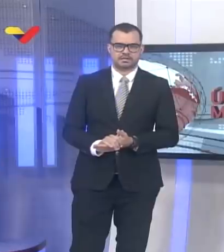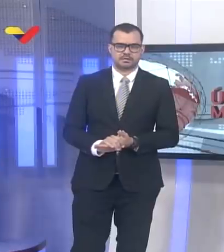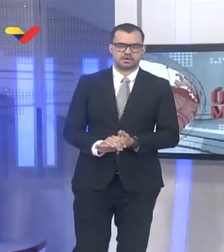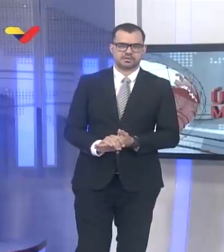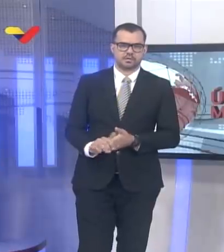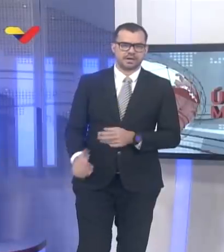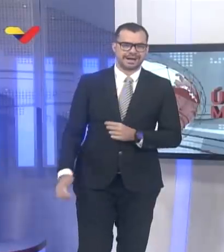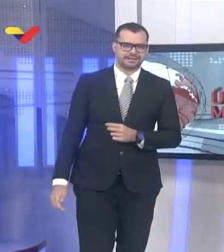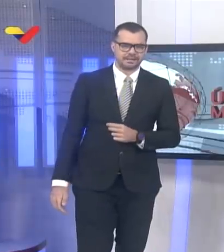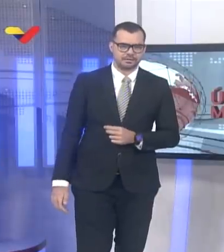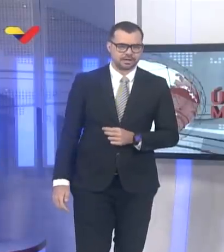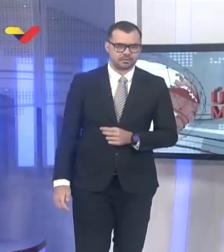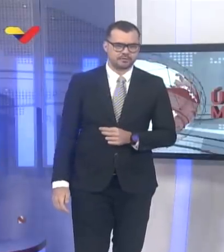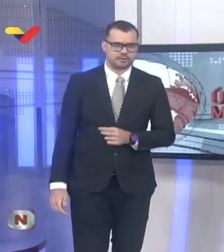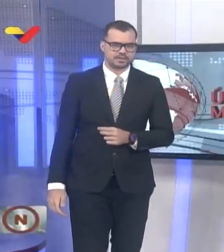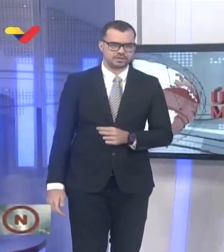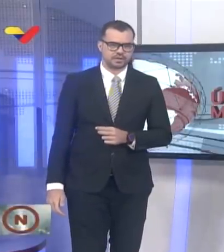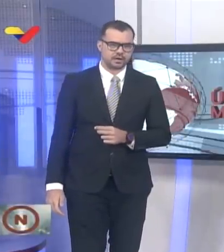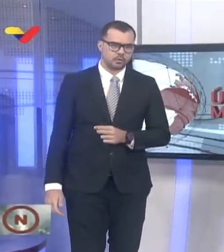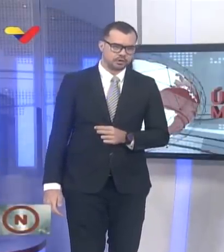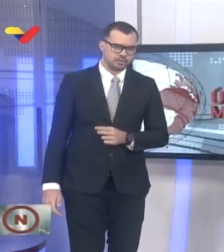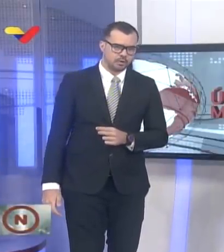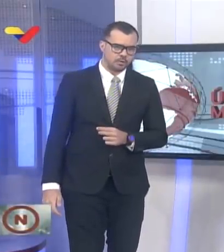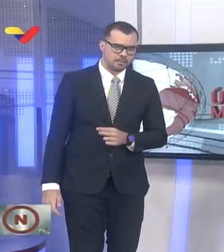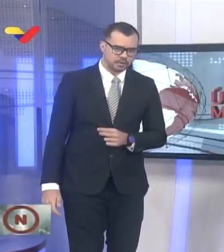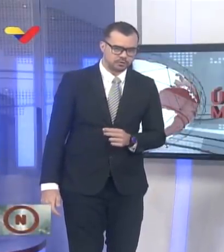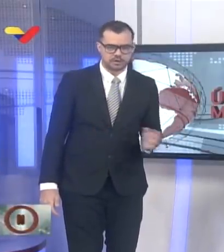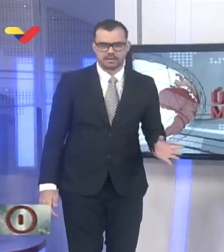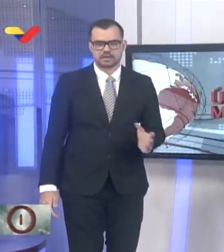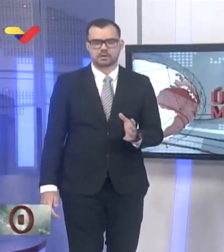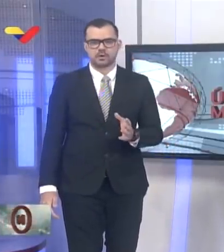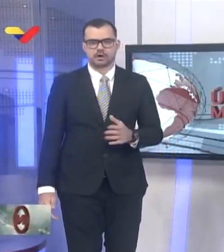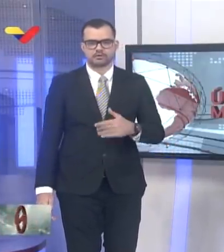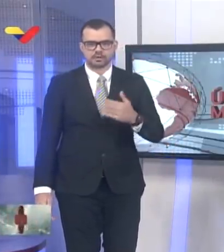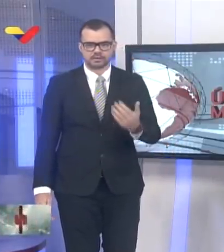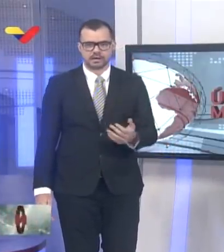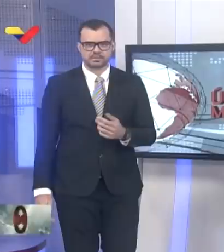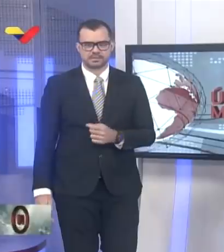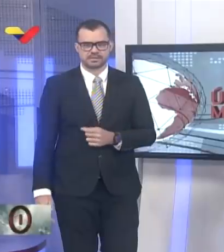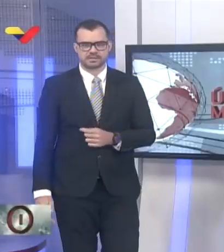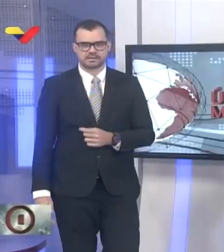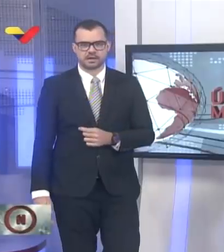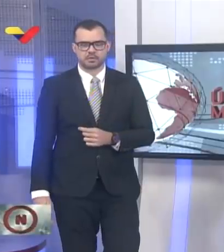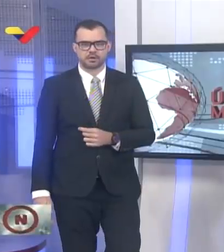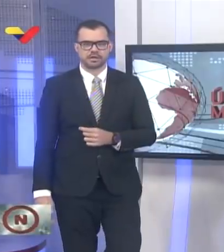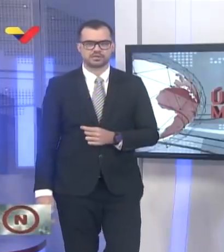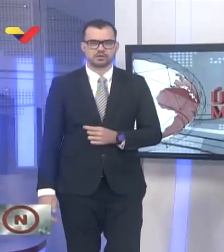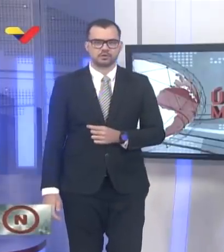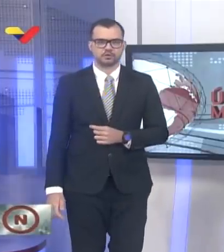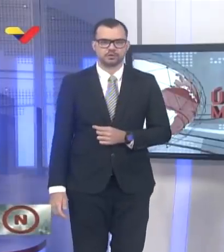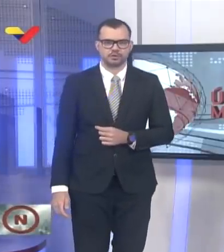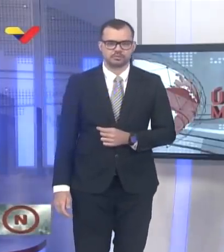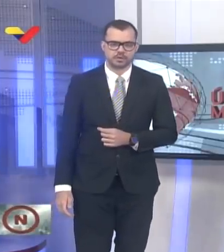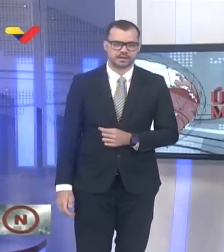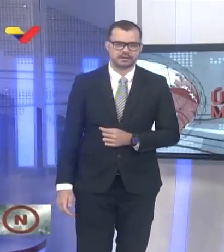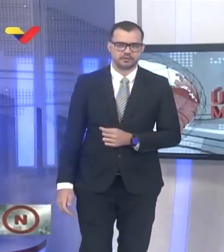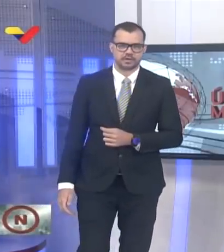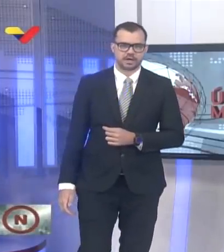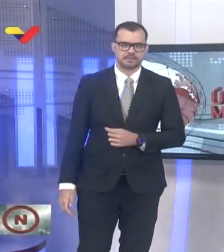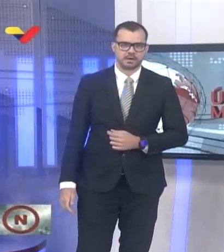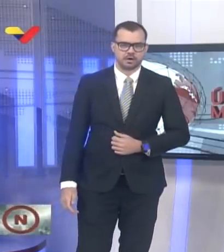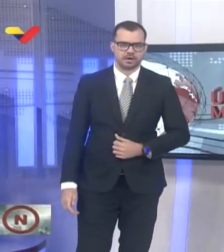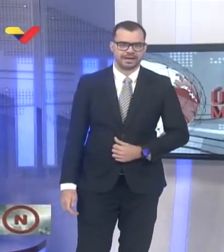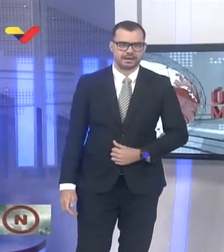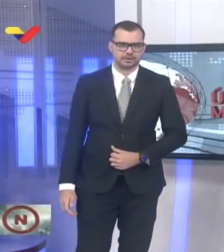bueno agradecemos a william castillo tenemos información de último minuto y de inmediato vamos a contactar al vicepresidente de comunicación cultura y turismo vía